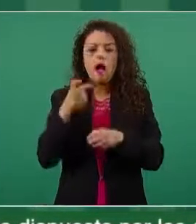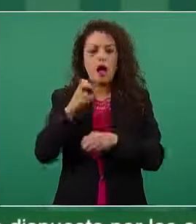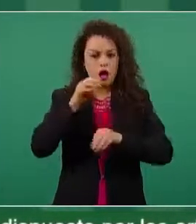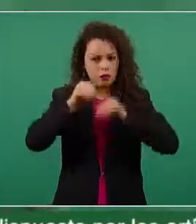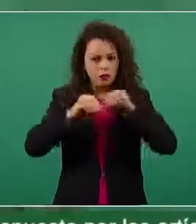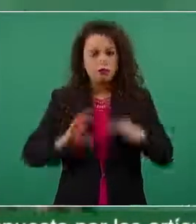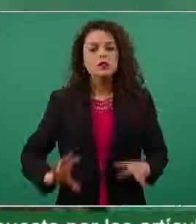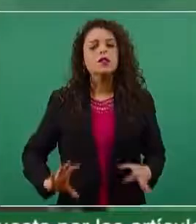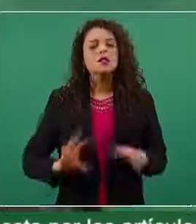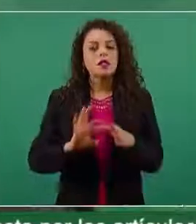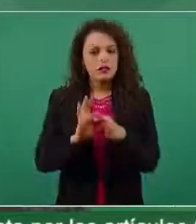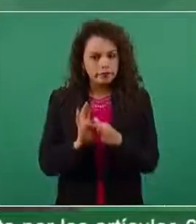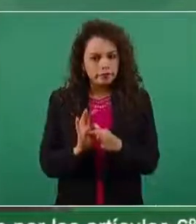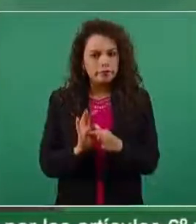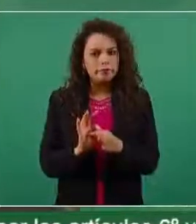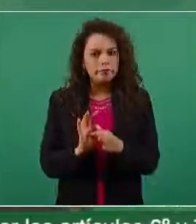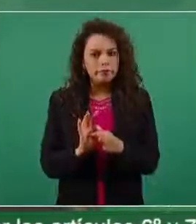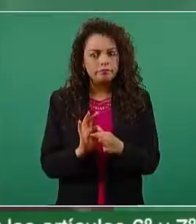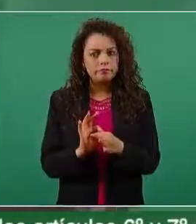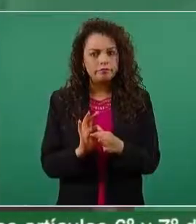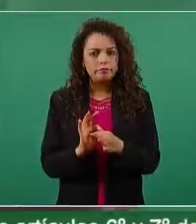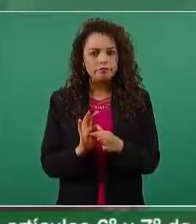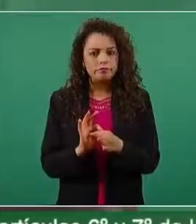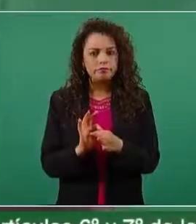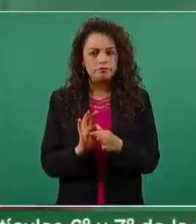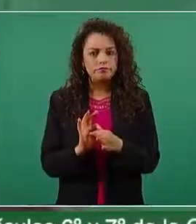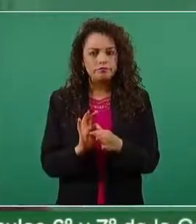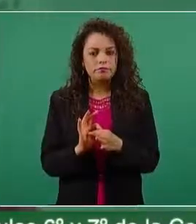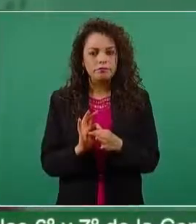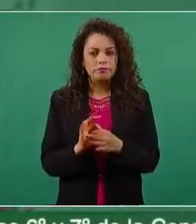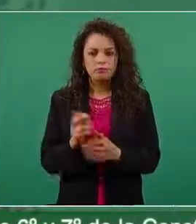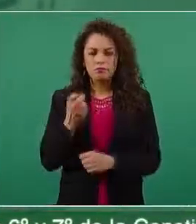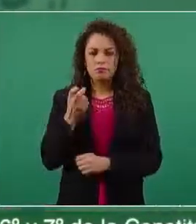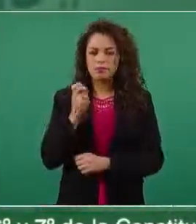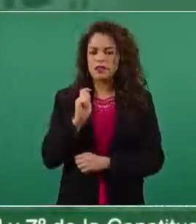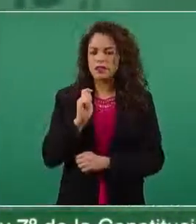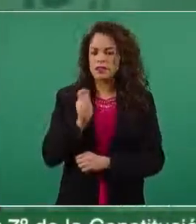que no tengamos toda esta dispersión,